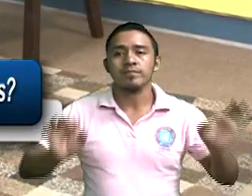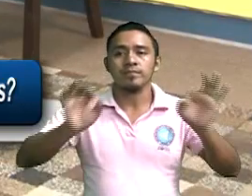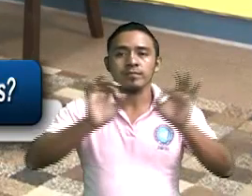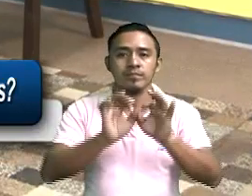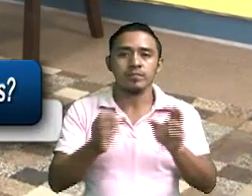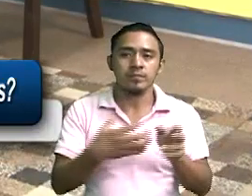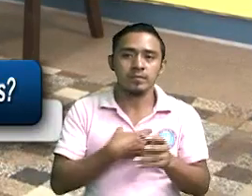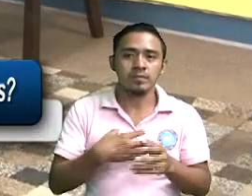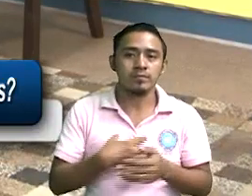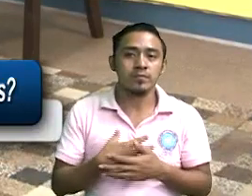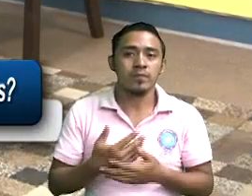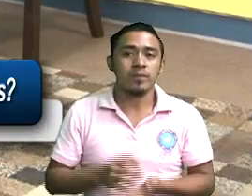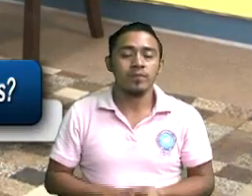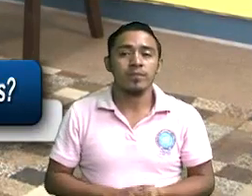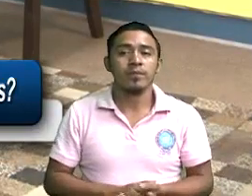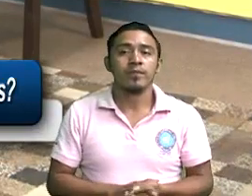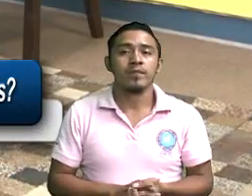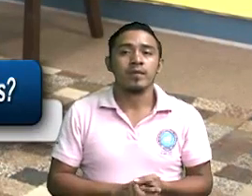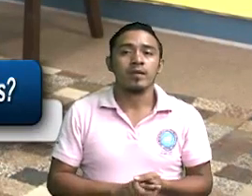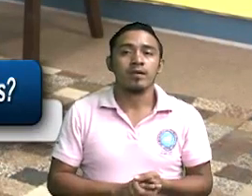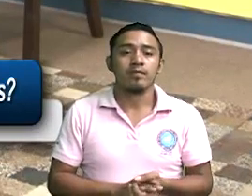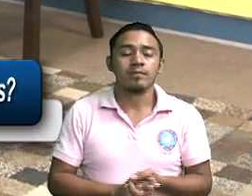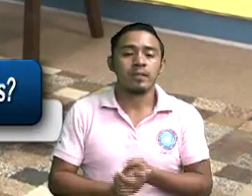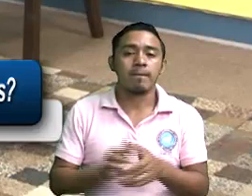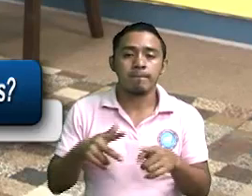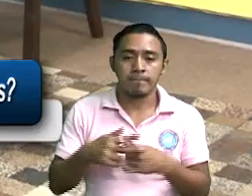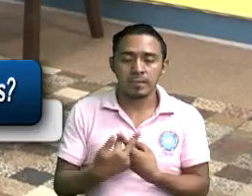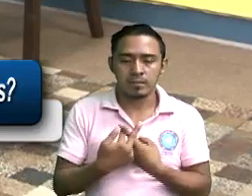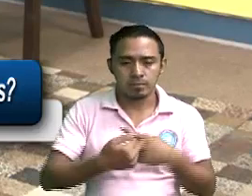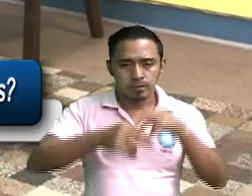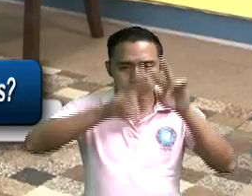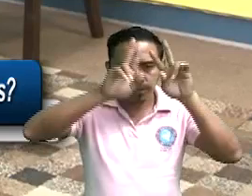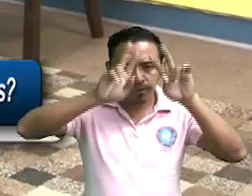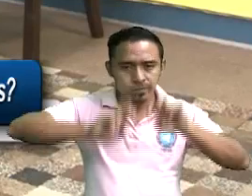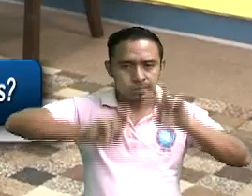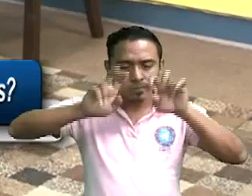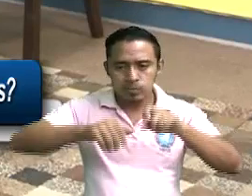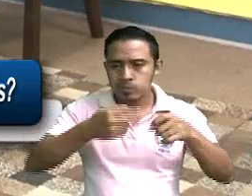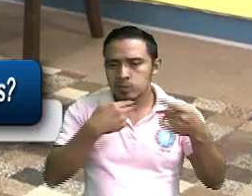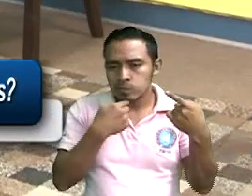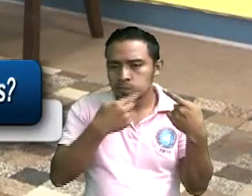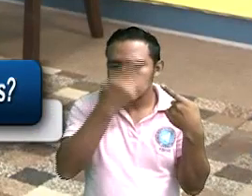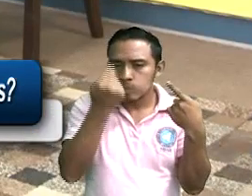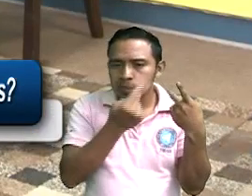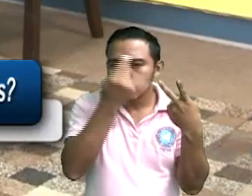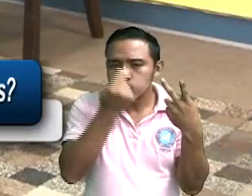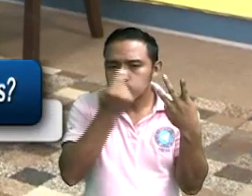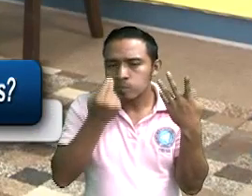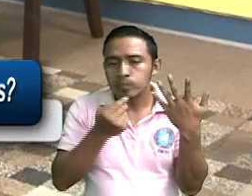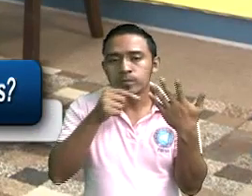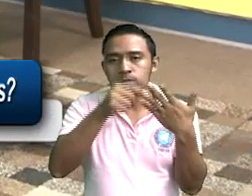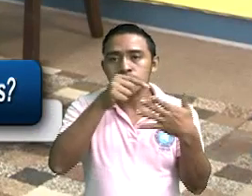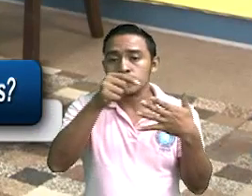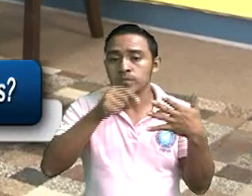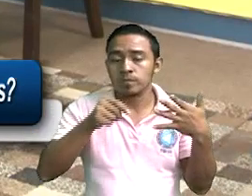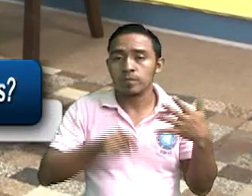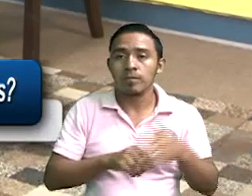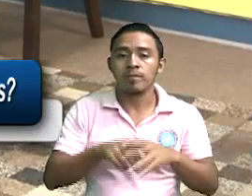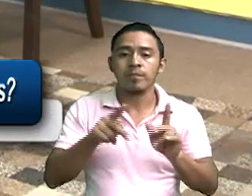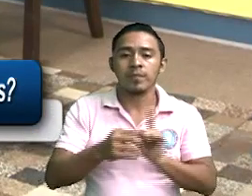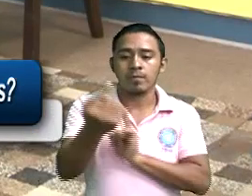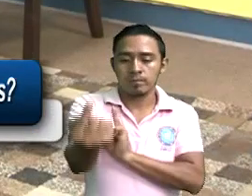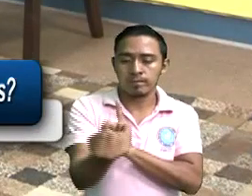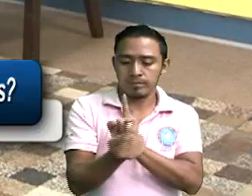la medicina, es interrogar y examinar al paciente. El paciente llega